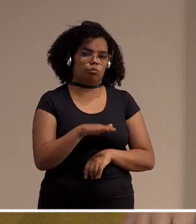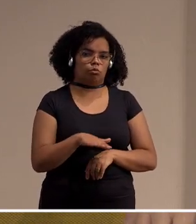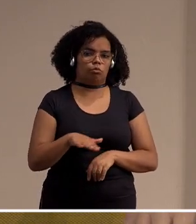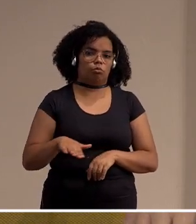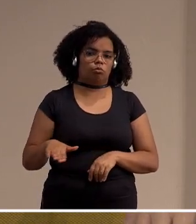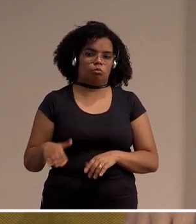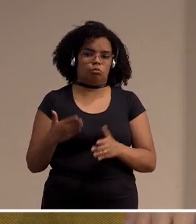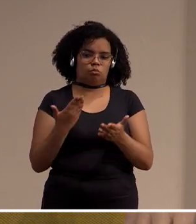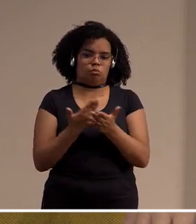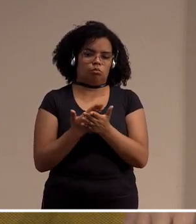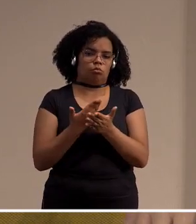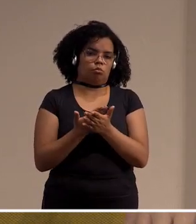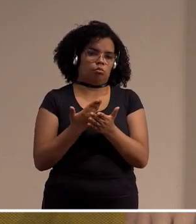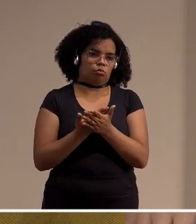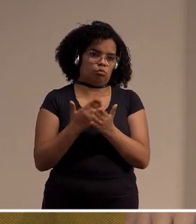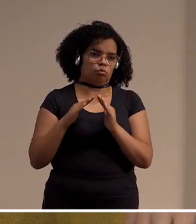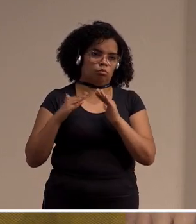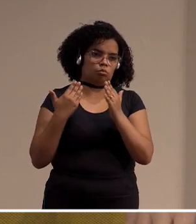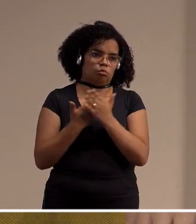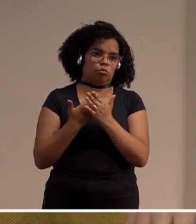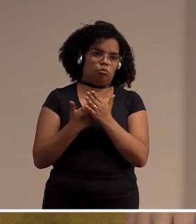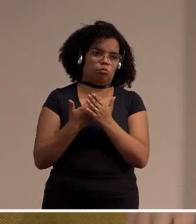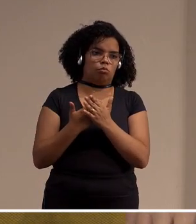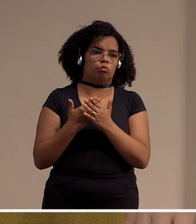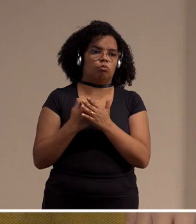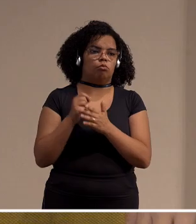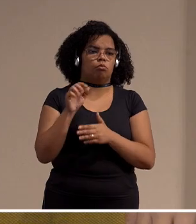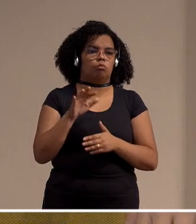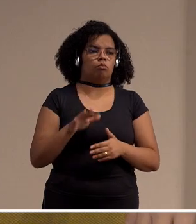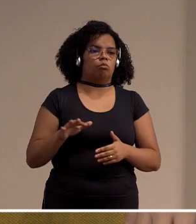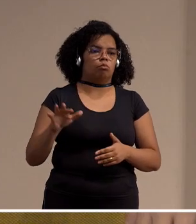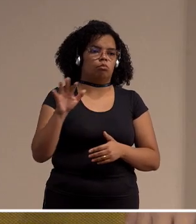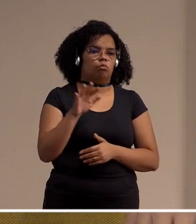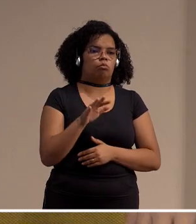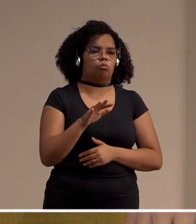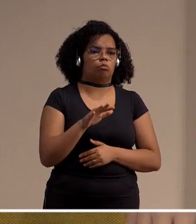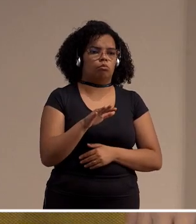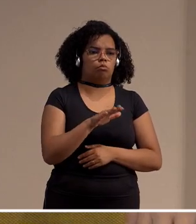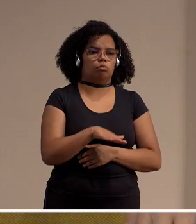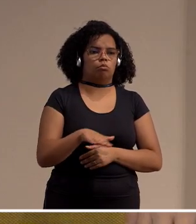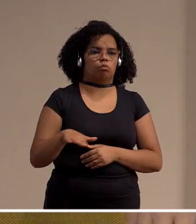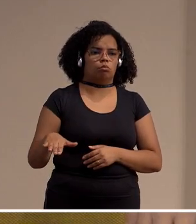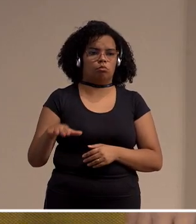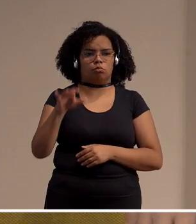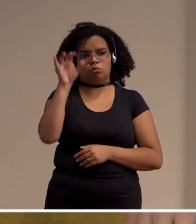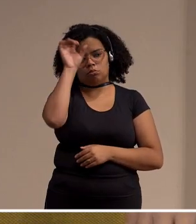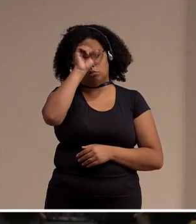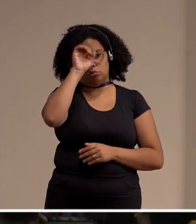como ese tipo de mapas que los colegas compran en la papelería para estudiar a geografía.